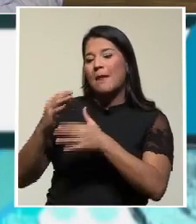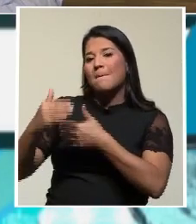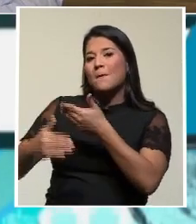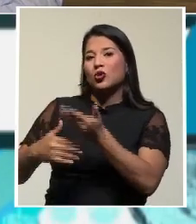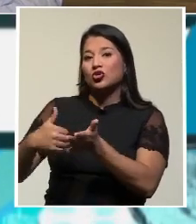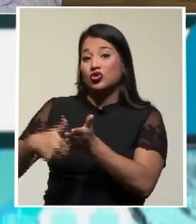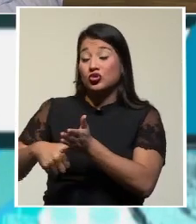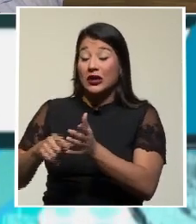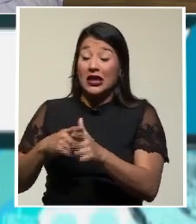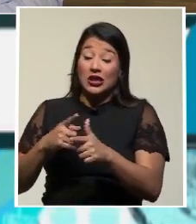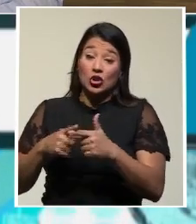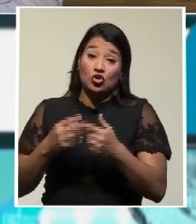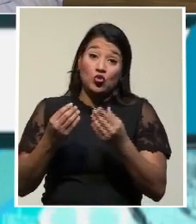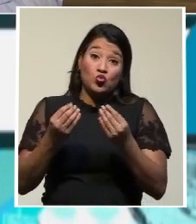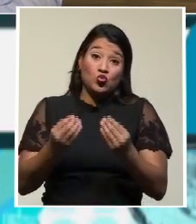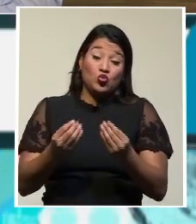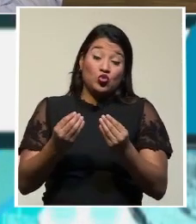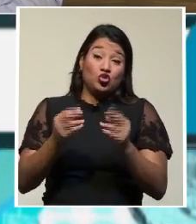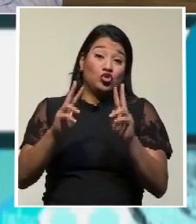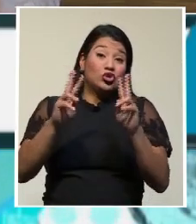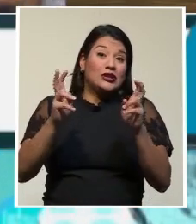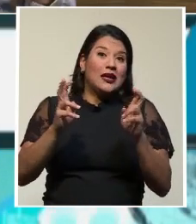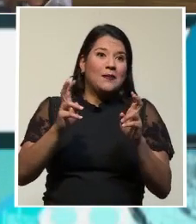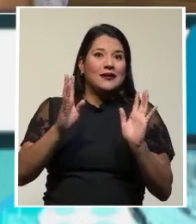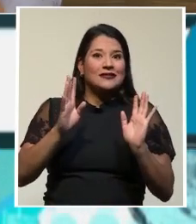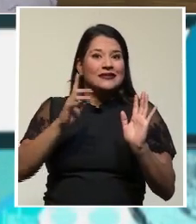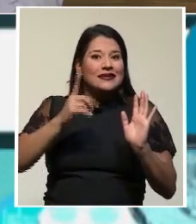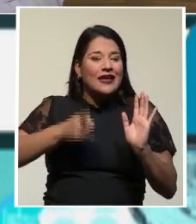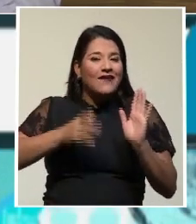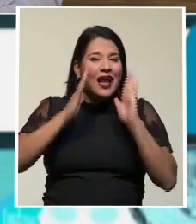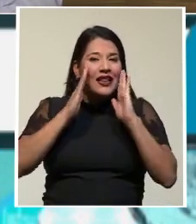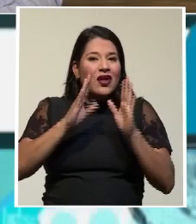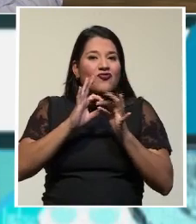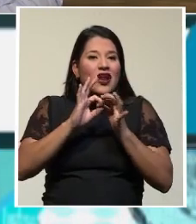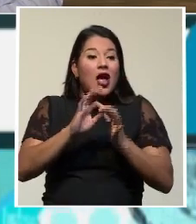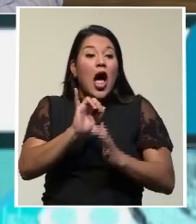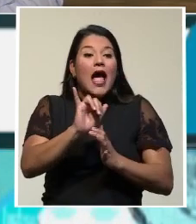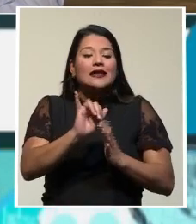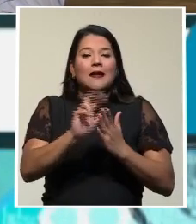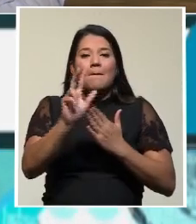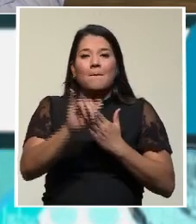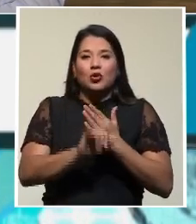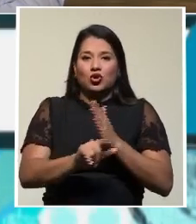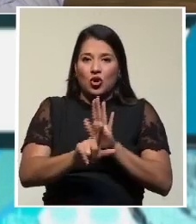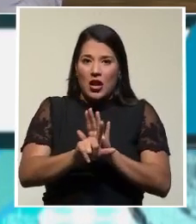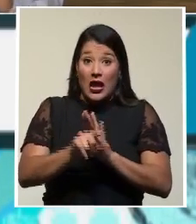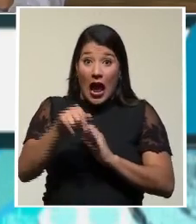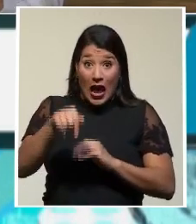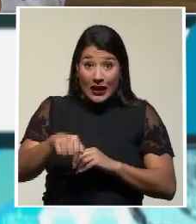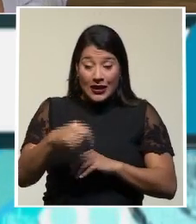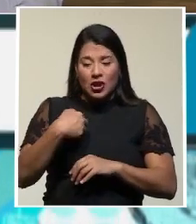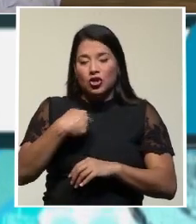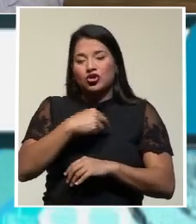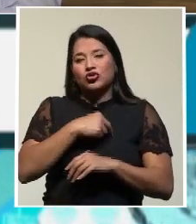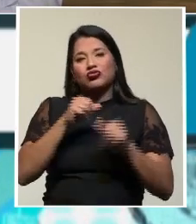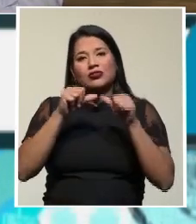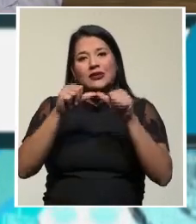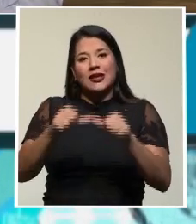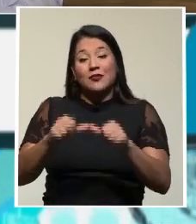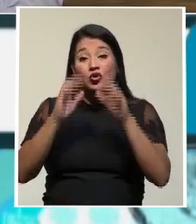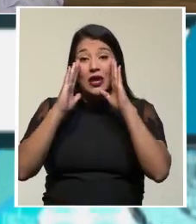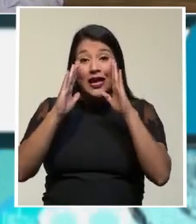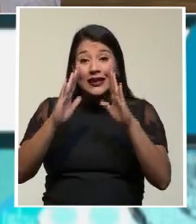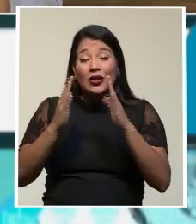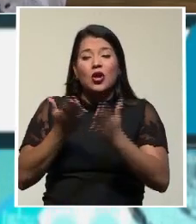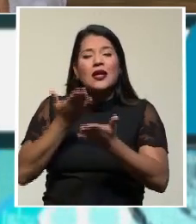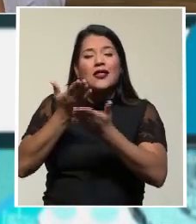se tendrán que ver de esta polémica ley, y que por supuesto en Costa Rica Noticias estaremos atentos y llevándoles a ustedes la información